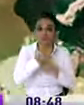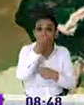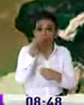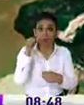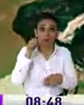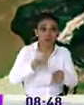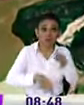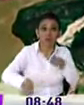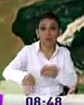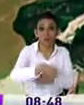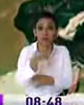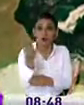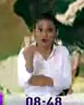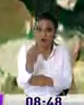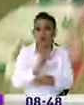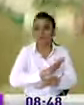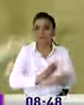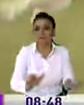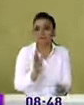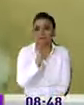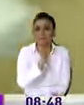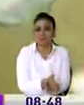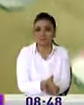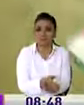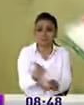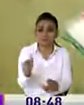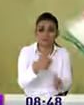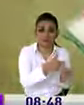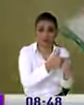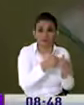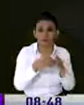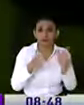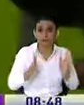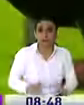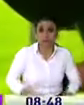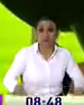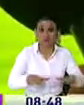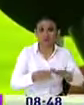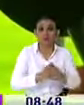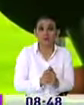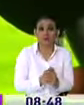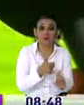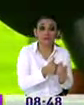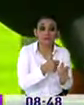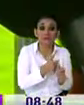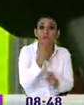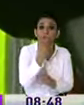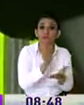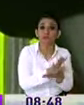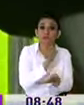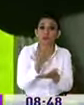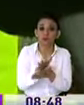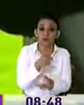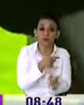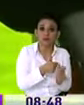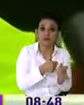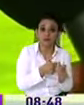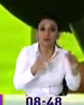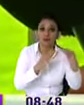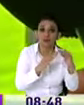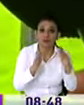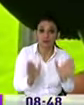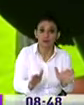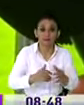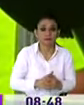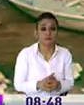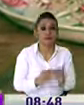atenta con atrapar a pequeños estudiantes del sector. Se encuentran 2 escuelas que son cercanas aquí al lugar.